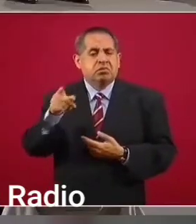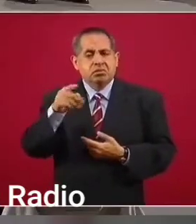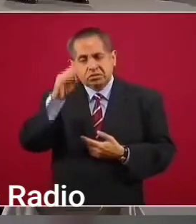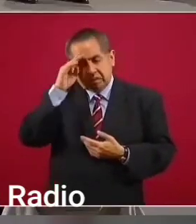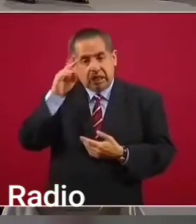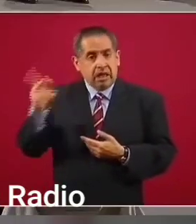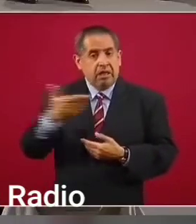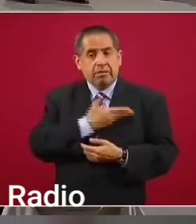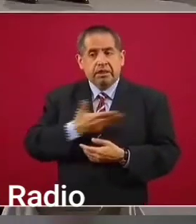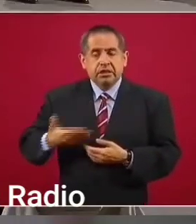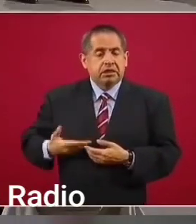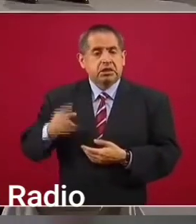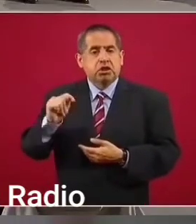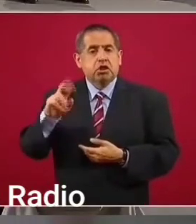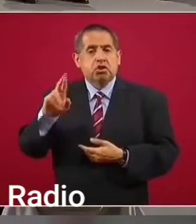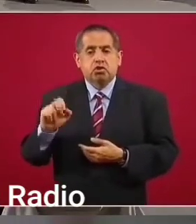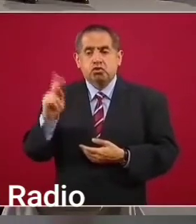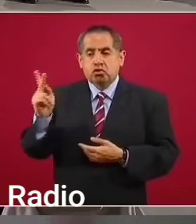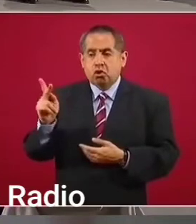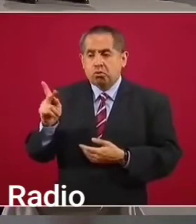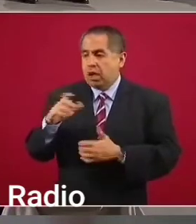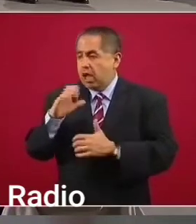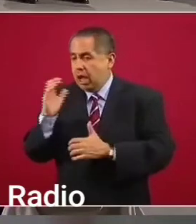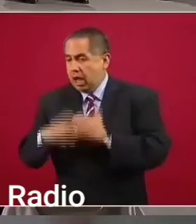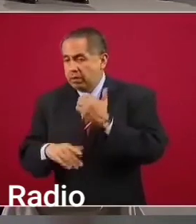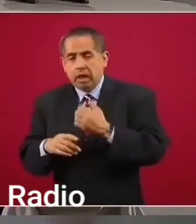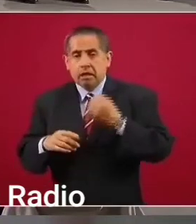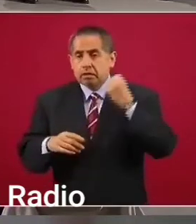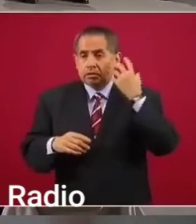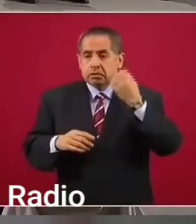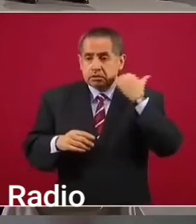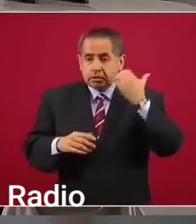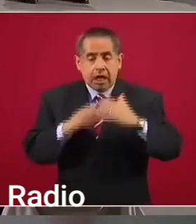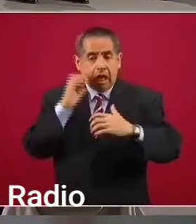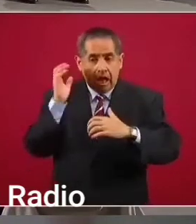el presidente Donald Trump le comentó después